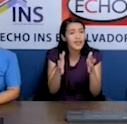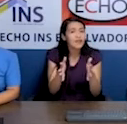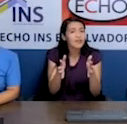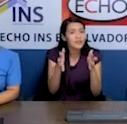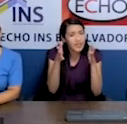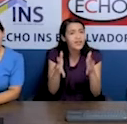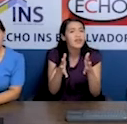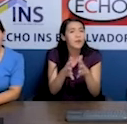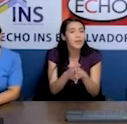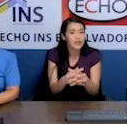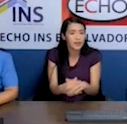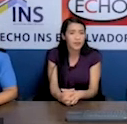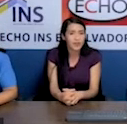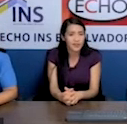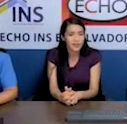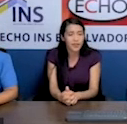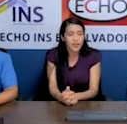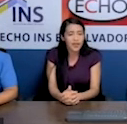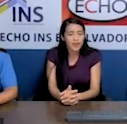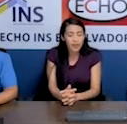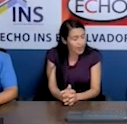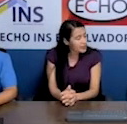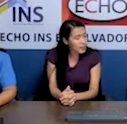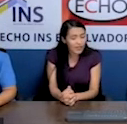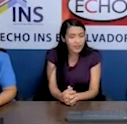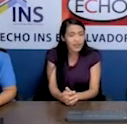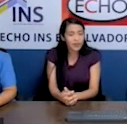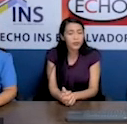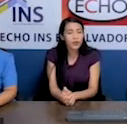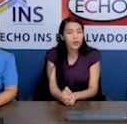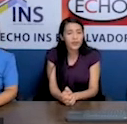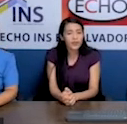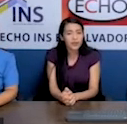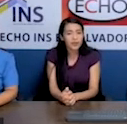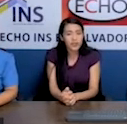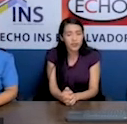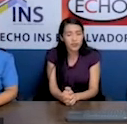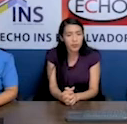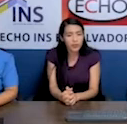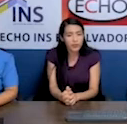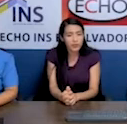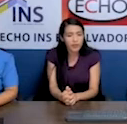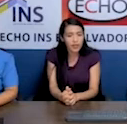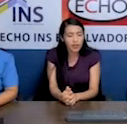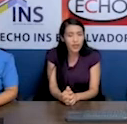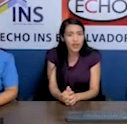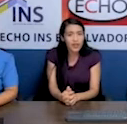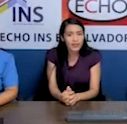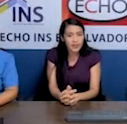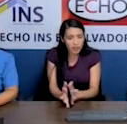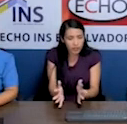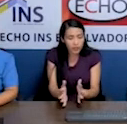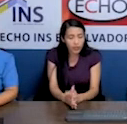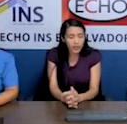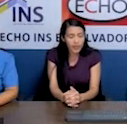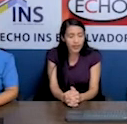ser indicados si es que lo amerita el paciente. Tengo la experiencia de un joven de 21 años que pude conocerlo